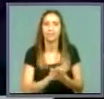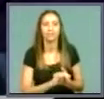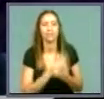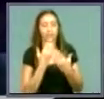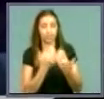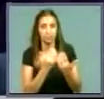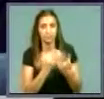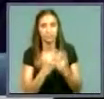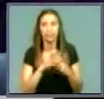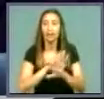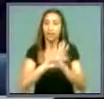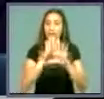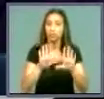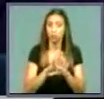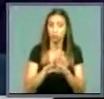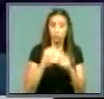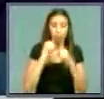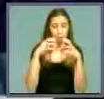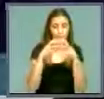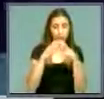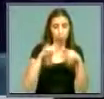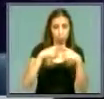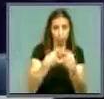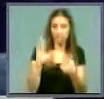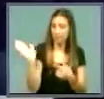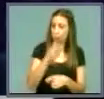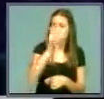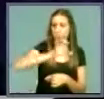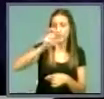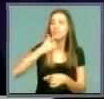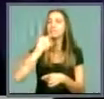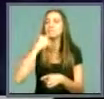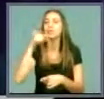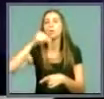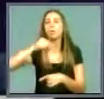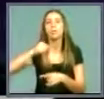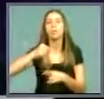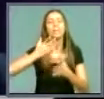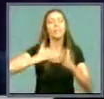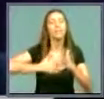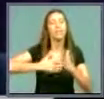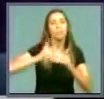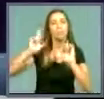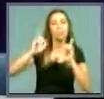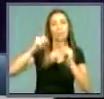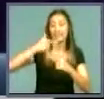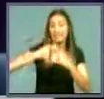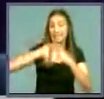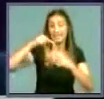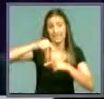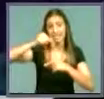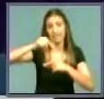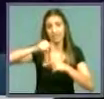ustedes, y desearles a todas las fuerzas políticas, a todos los sanluiseños hoy, que podamos disfrutar de este día y